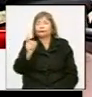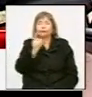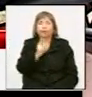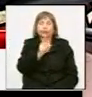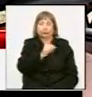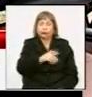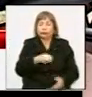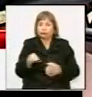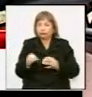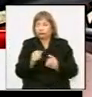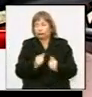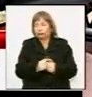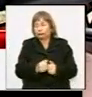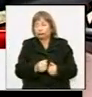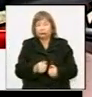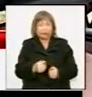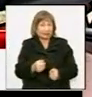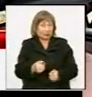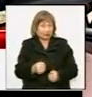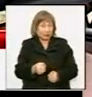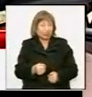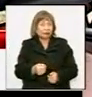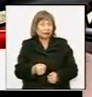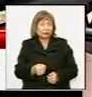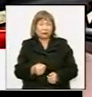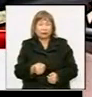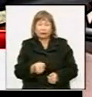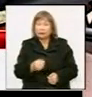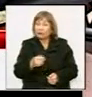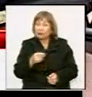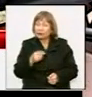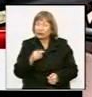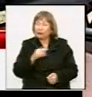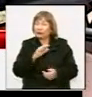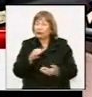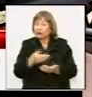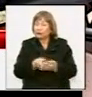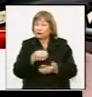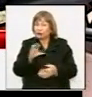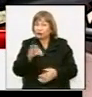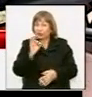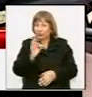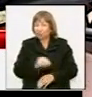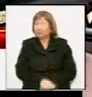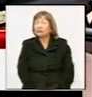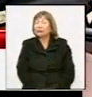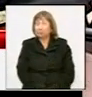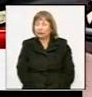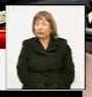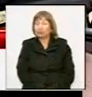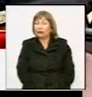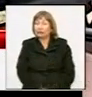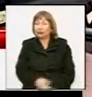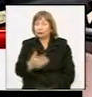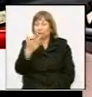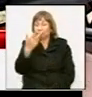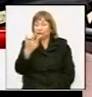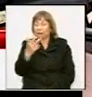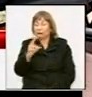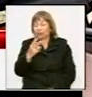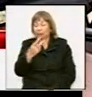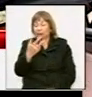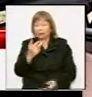procesos. Acá existe todo un proceso y existe un comité de selección donde existen 3 titulares y